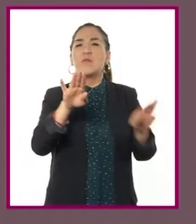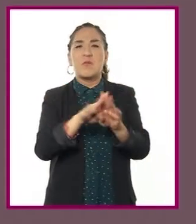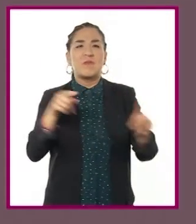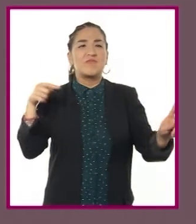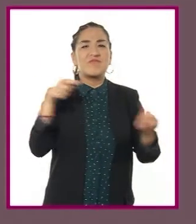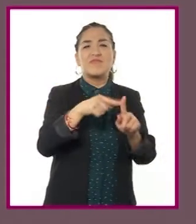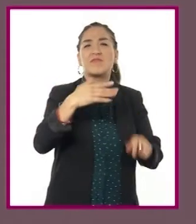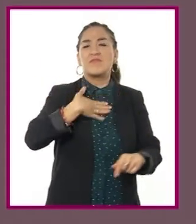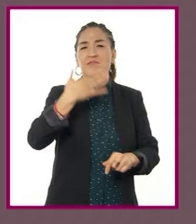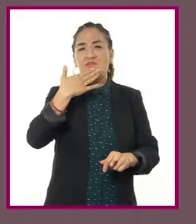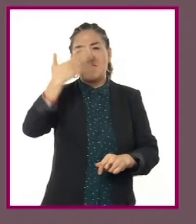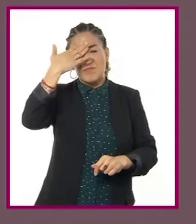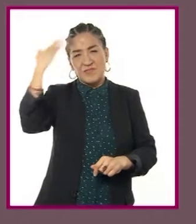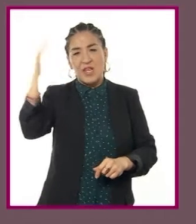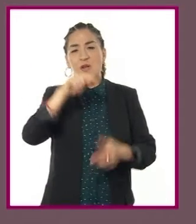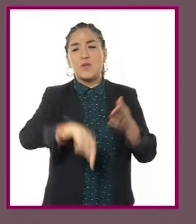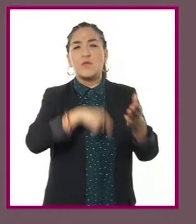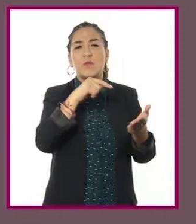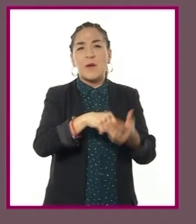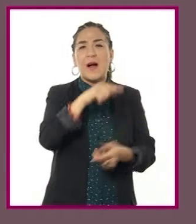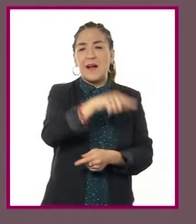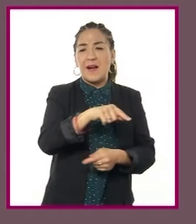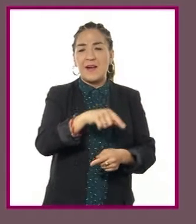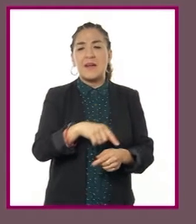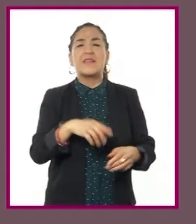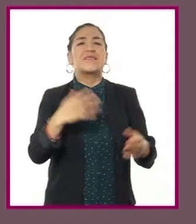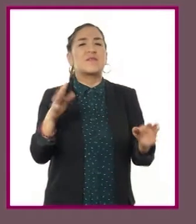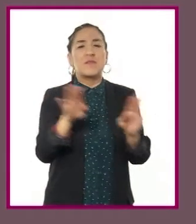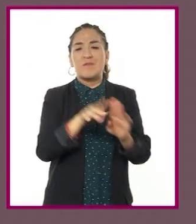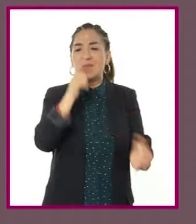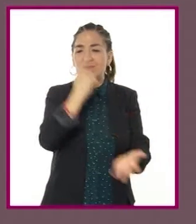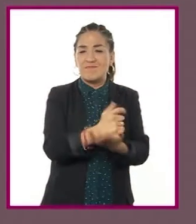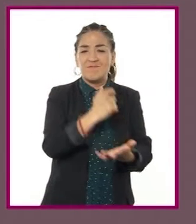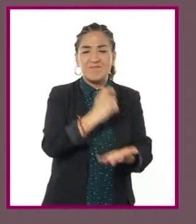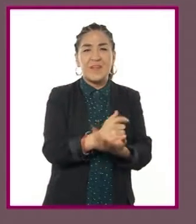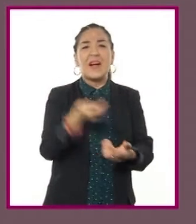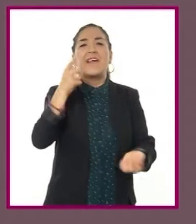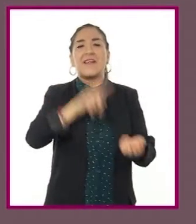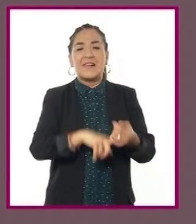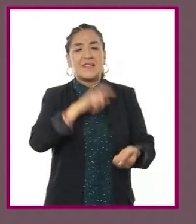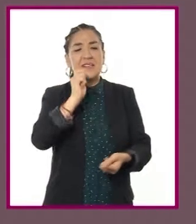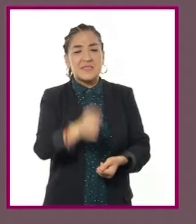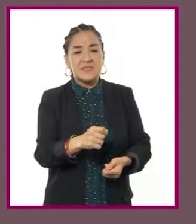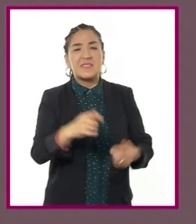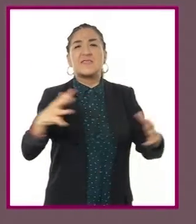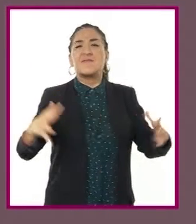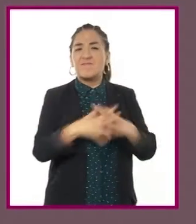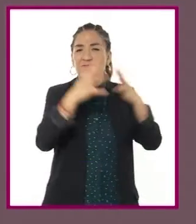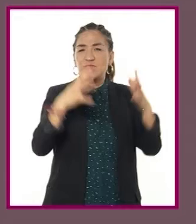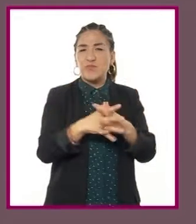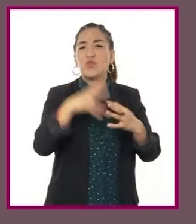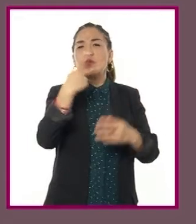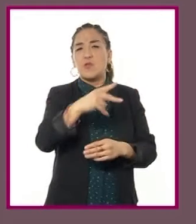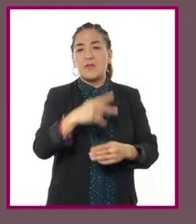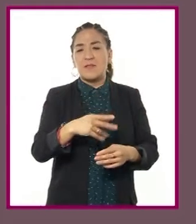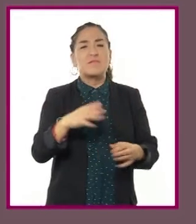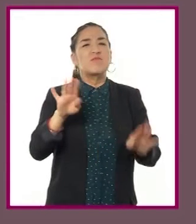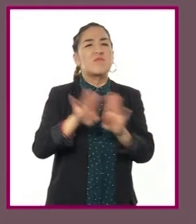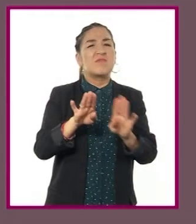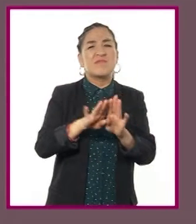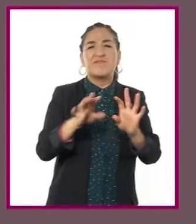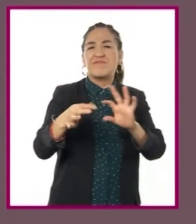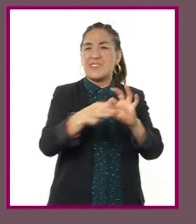fortalecer al gobierno socialista afgano, que era amenazado por la insurrección de una guerrilla islámica